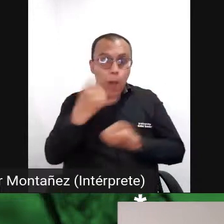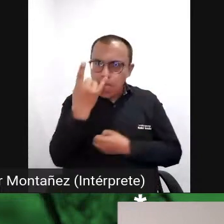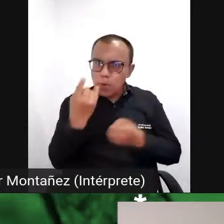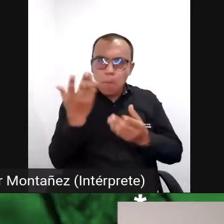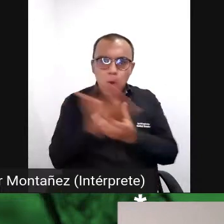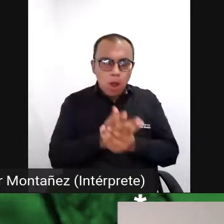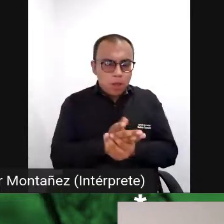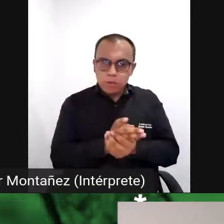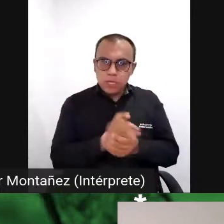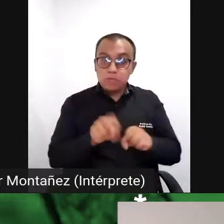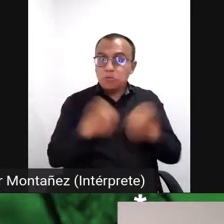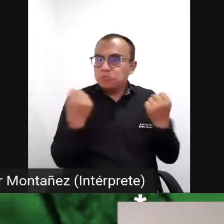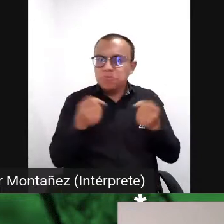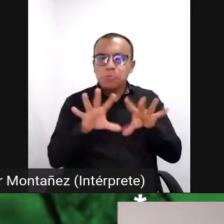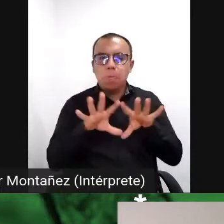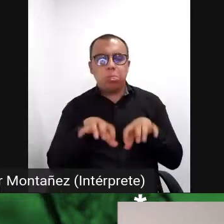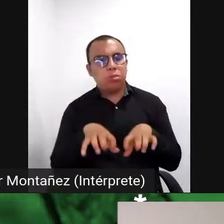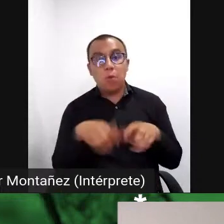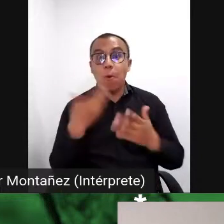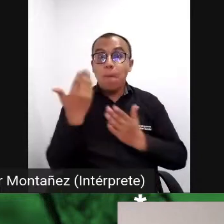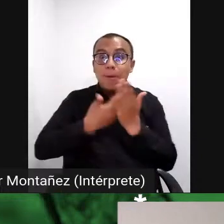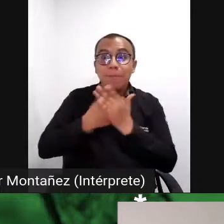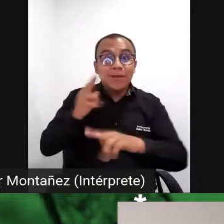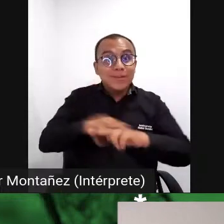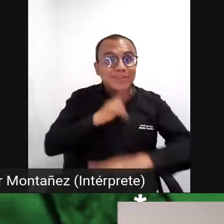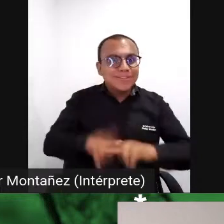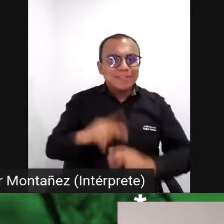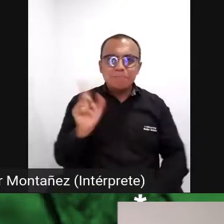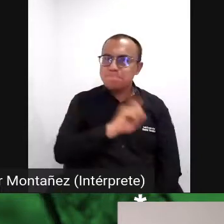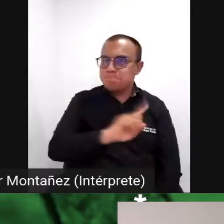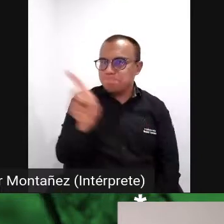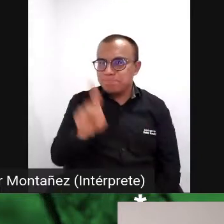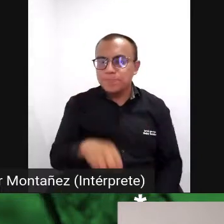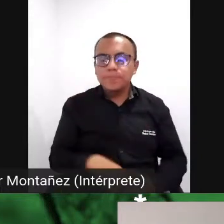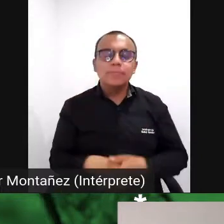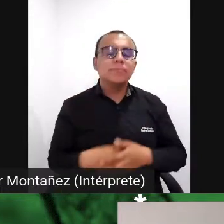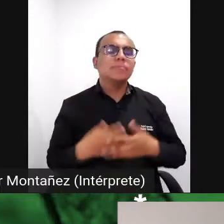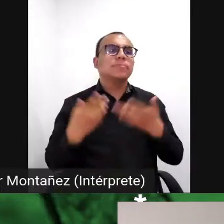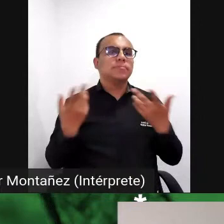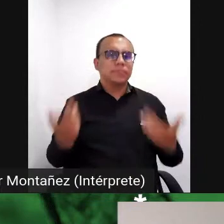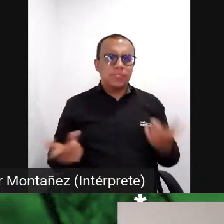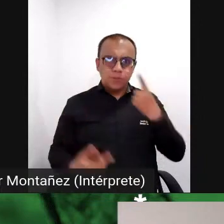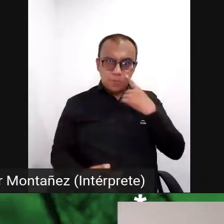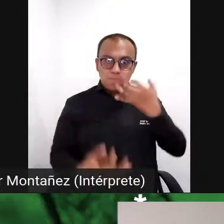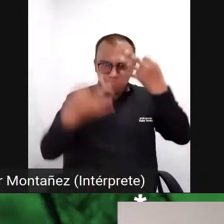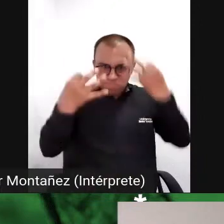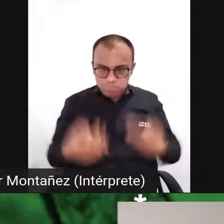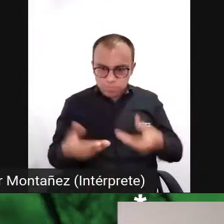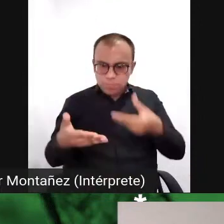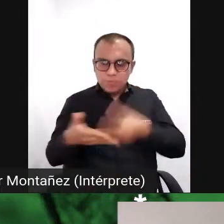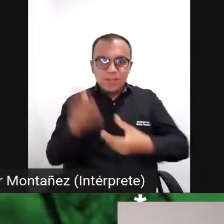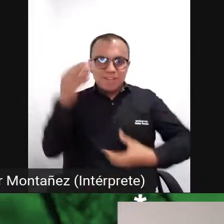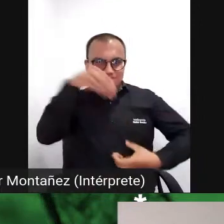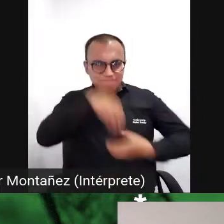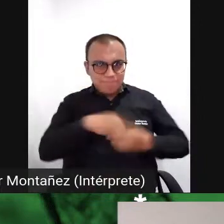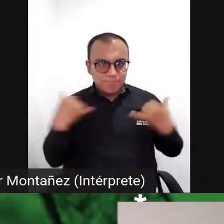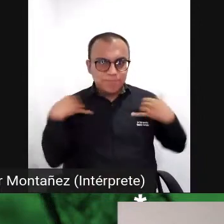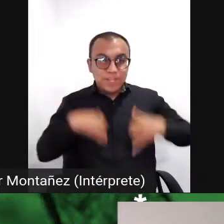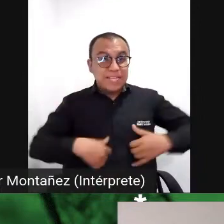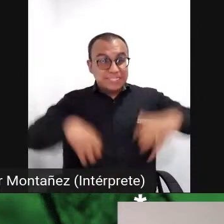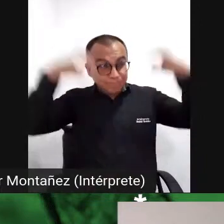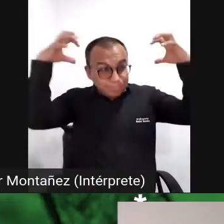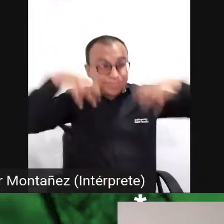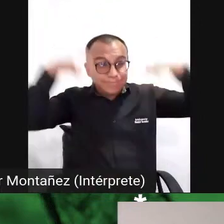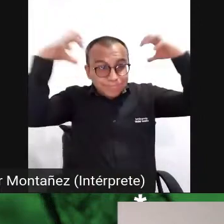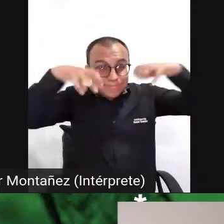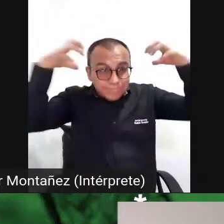fotografía sorprendente. Entonces el libro estaba pensado para que uno realmente pudiera salir a campo y si lo cogía un aguacero, o como